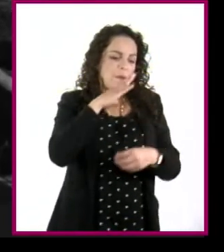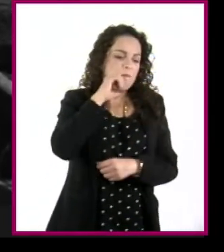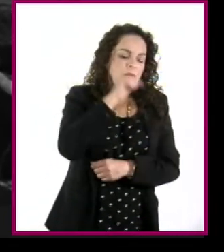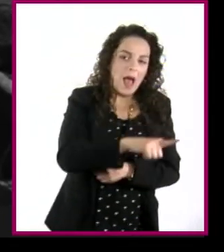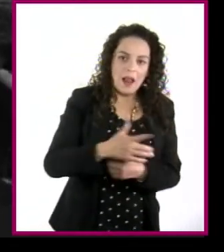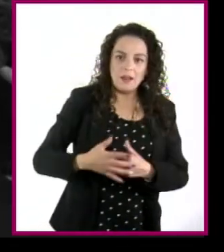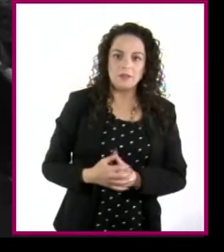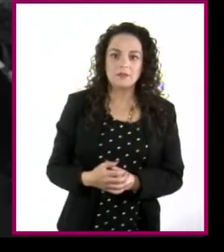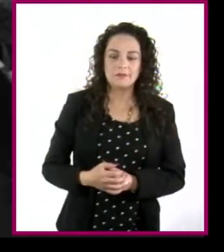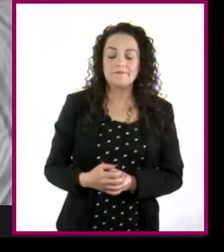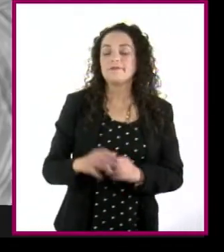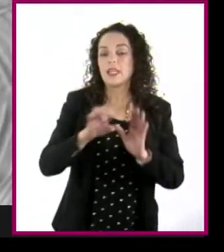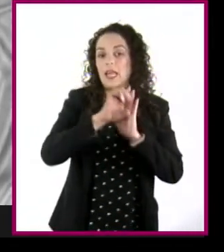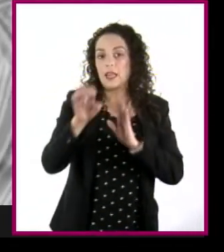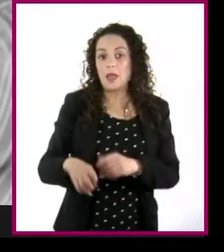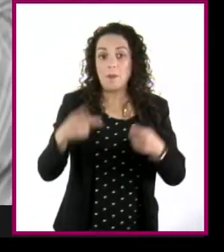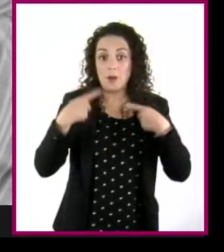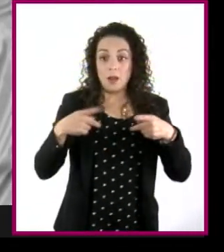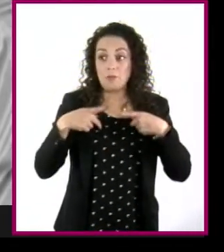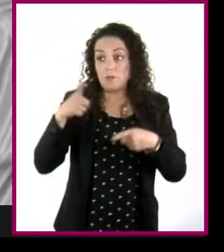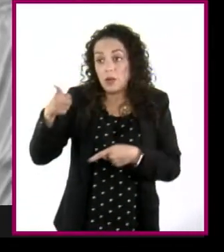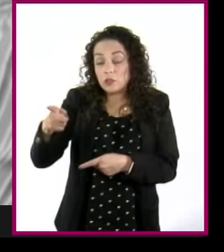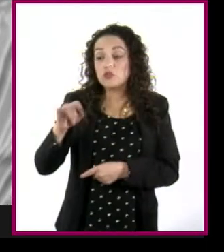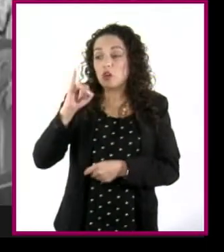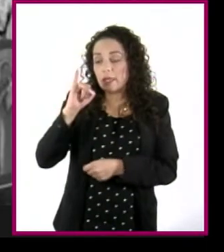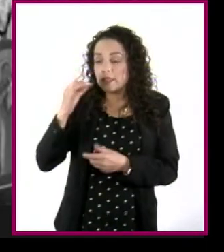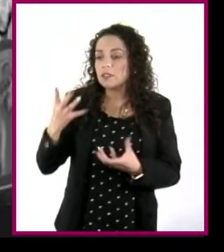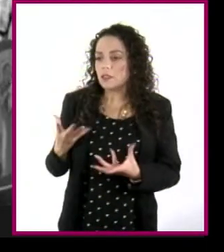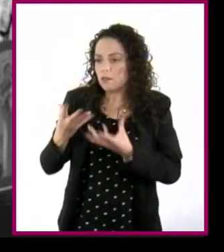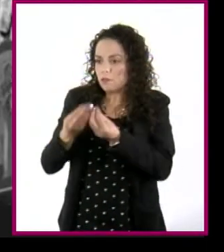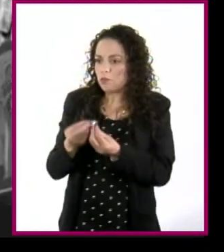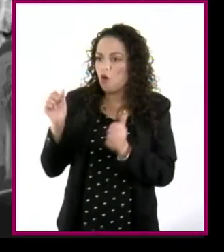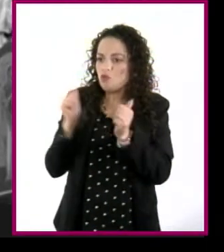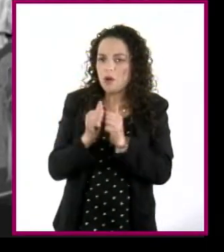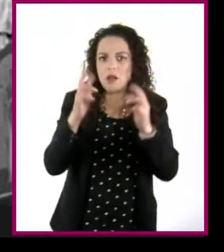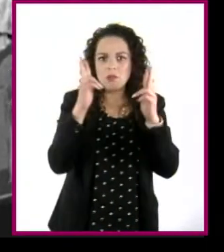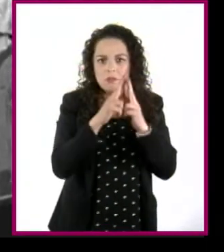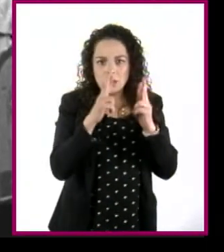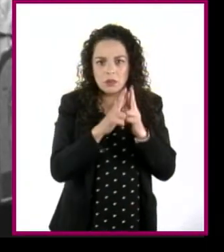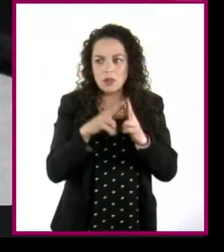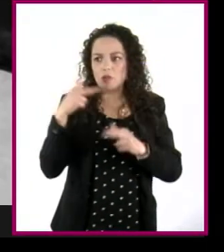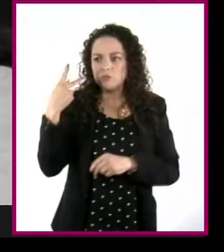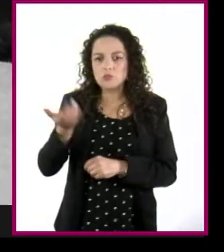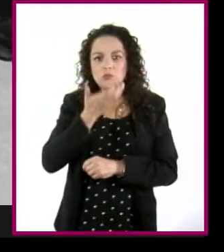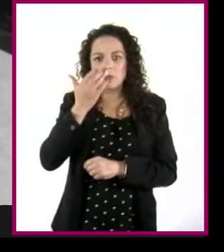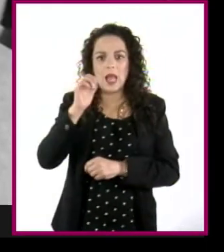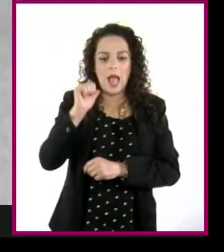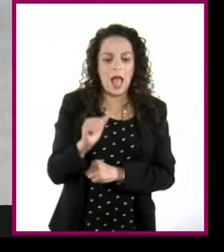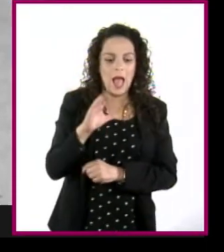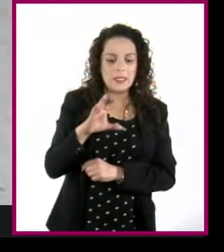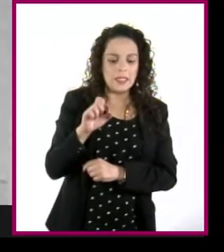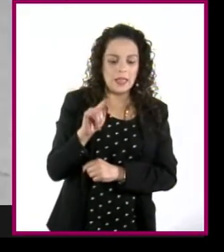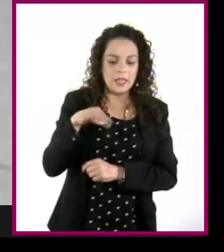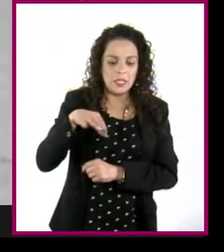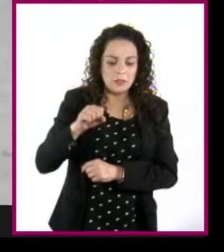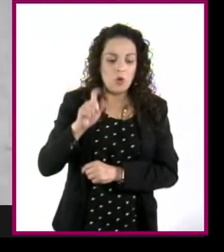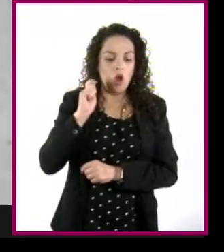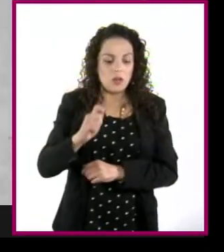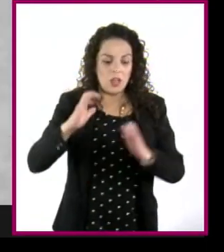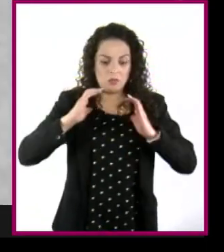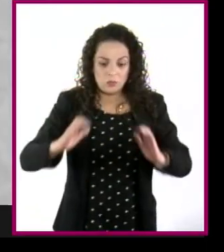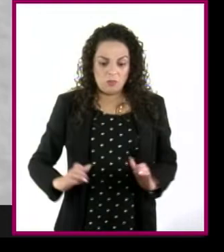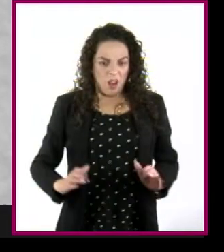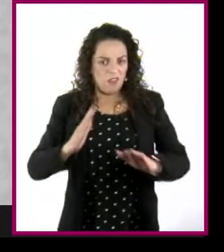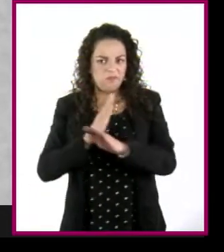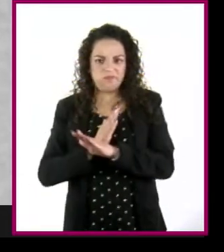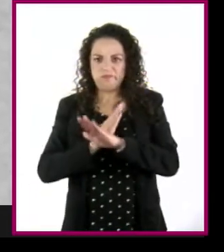Por ejemplo, para quienes practican religiones que sigan principios de ascetismo, Que significa que rechazan los placeres del cuerpo y